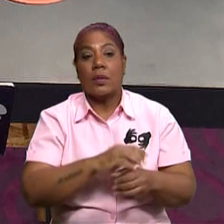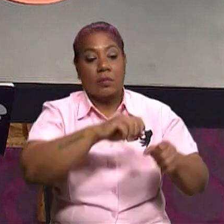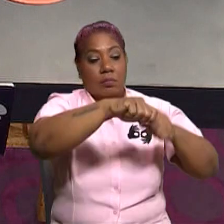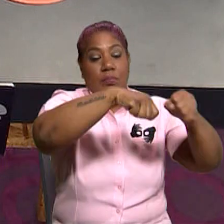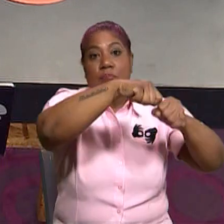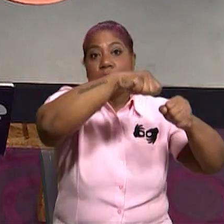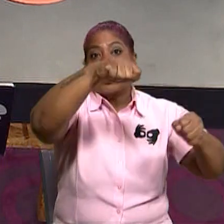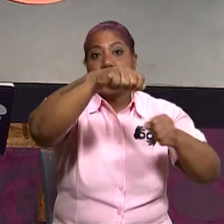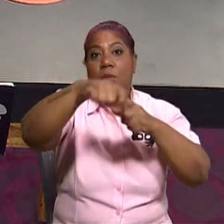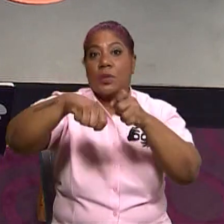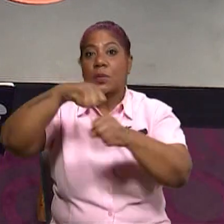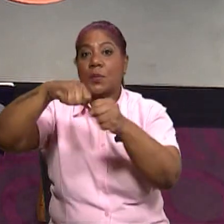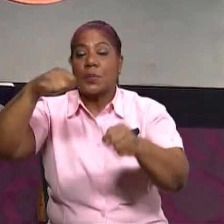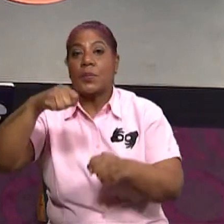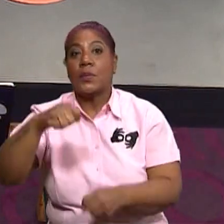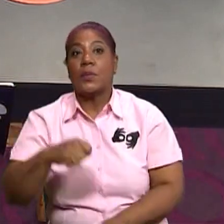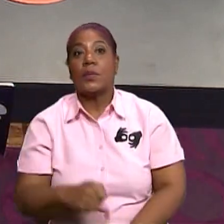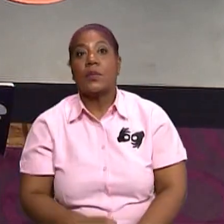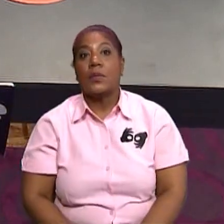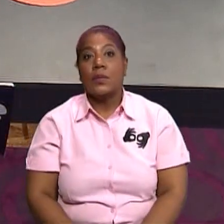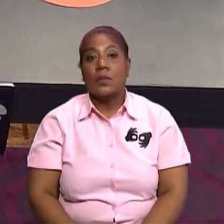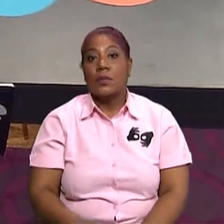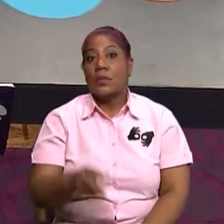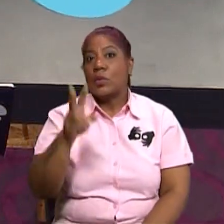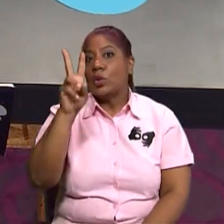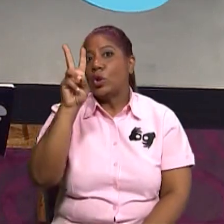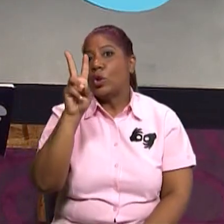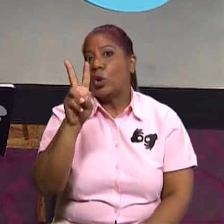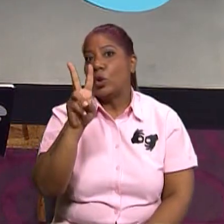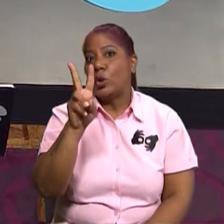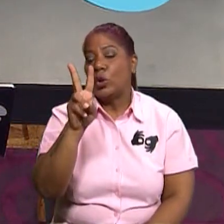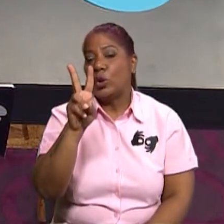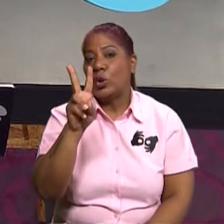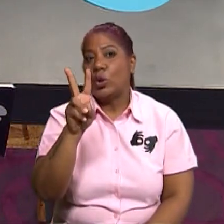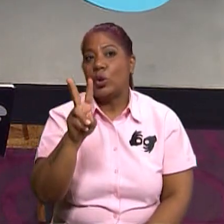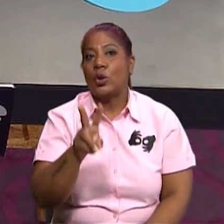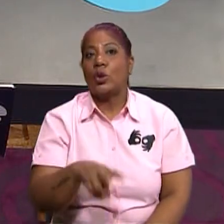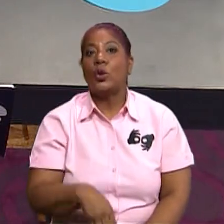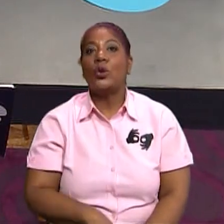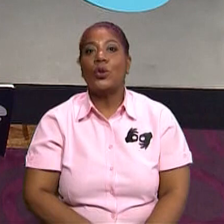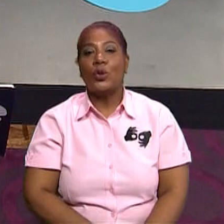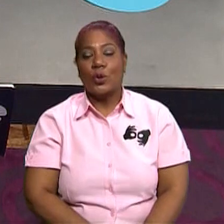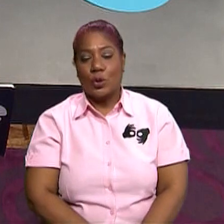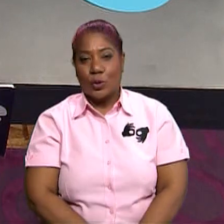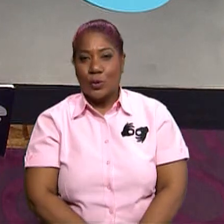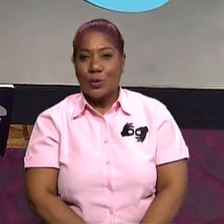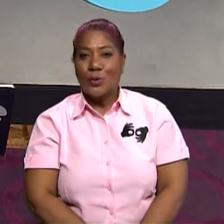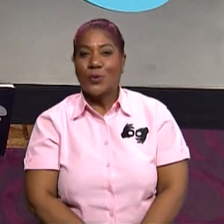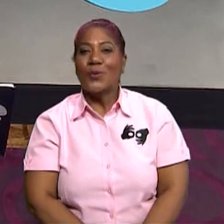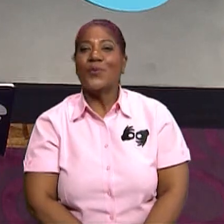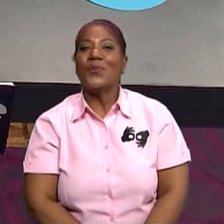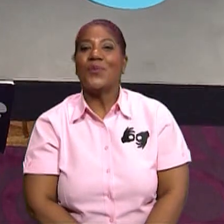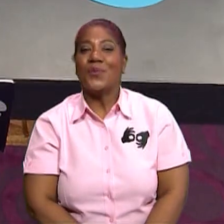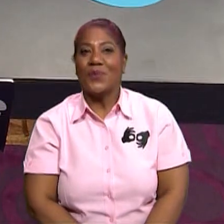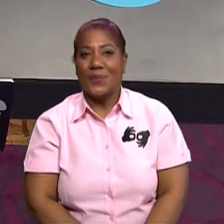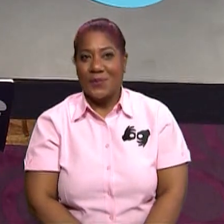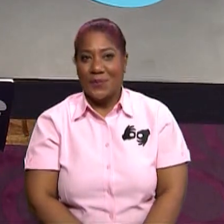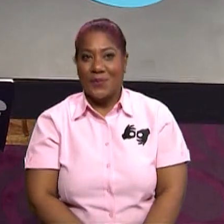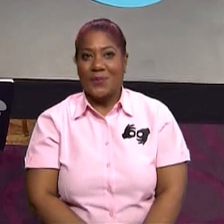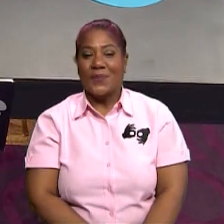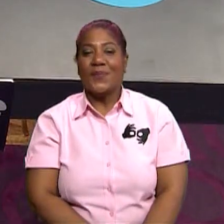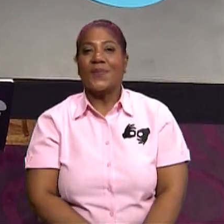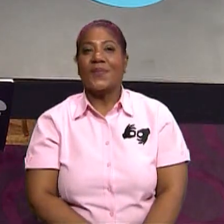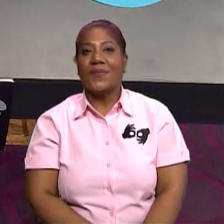final? ¿Necesitamos todas las que tenía? No, solo necesitamos 2 bolsitas. Muy